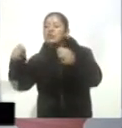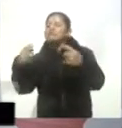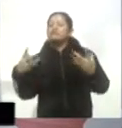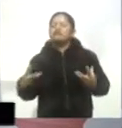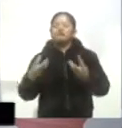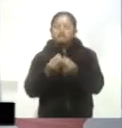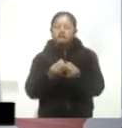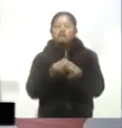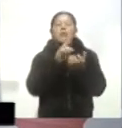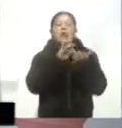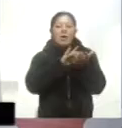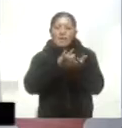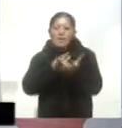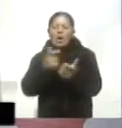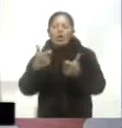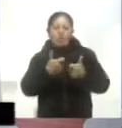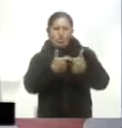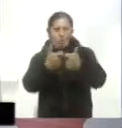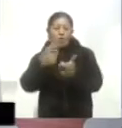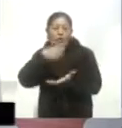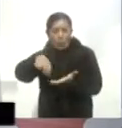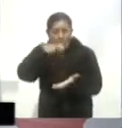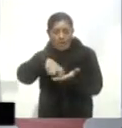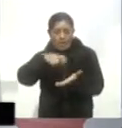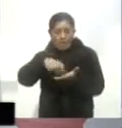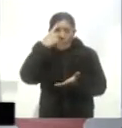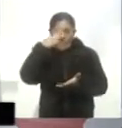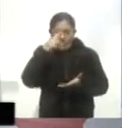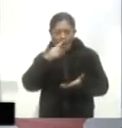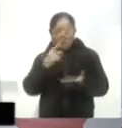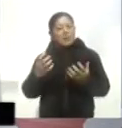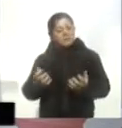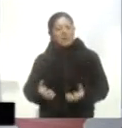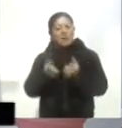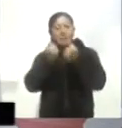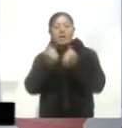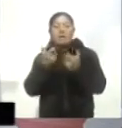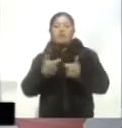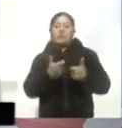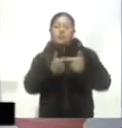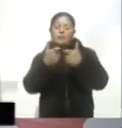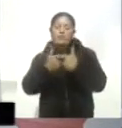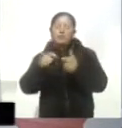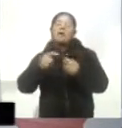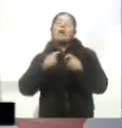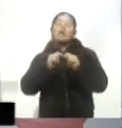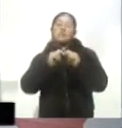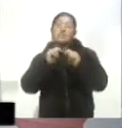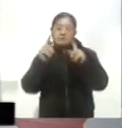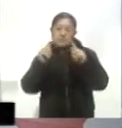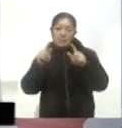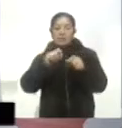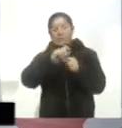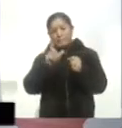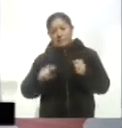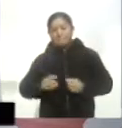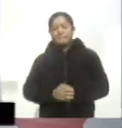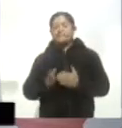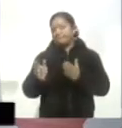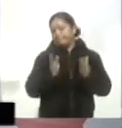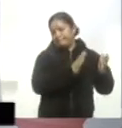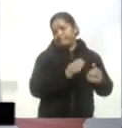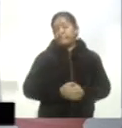para salvar la economía de nuestro estado de esta manera y también de nuestro país. Vamos a cambiar de tema. Especialistas de la Secretaría de